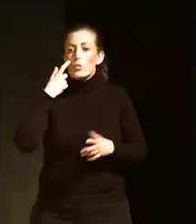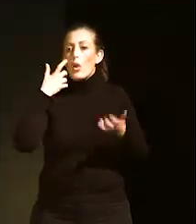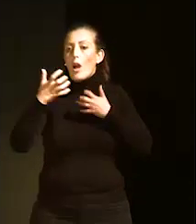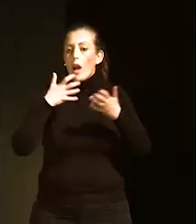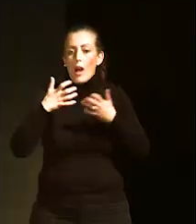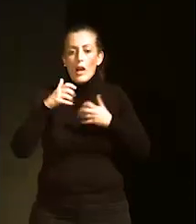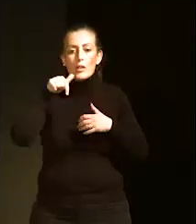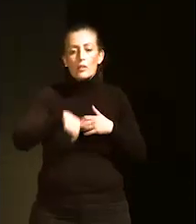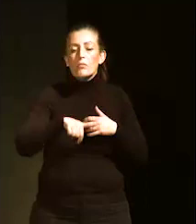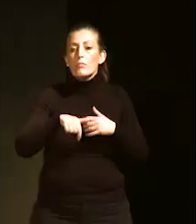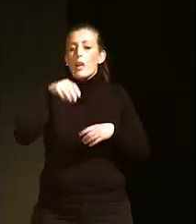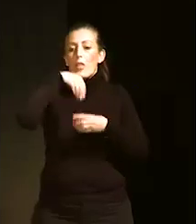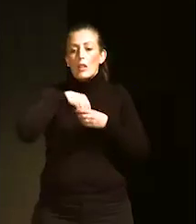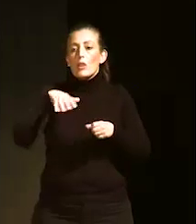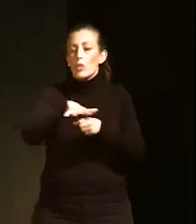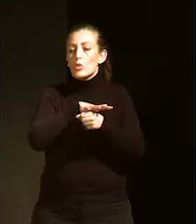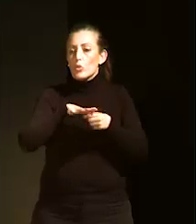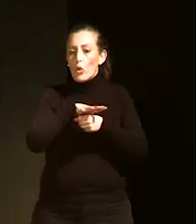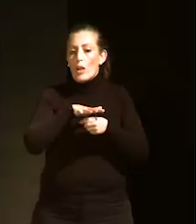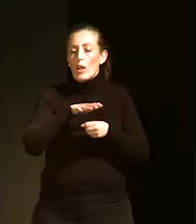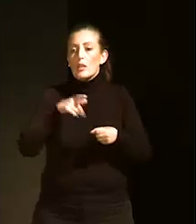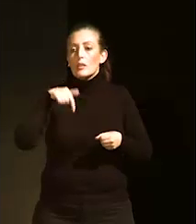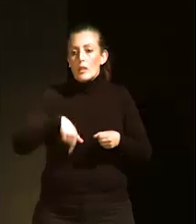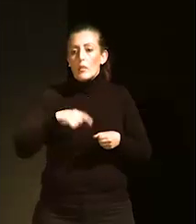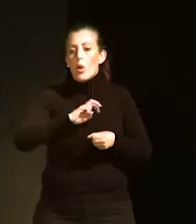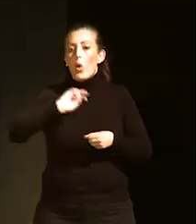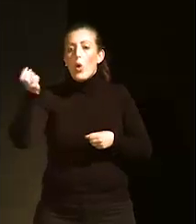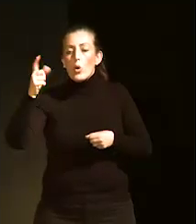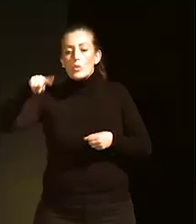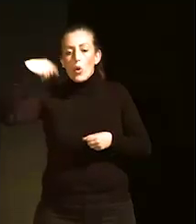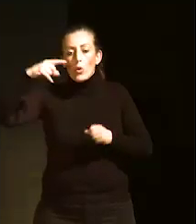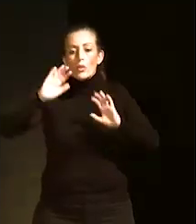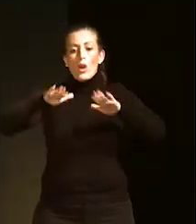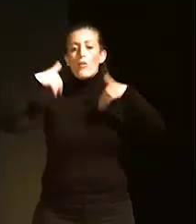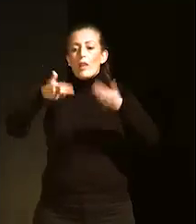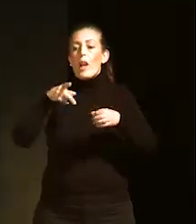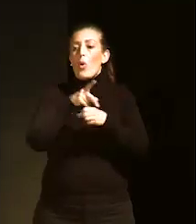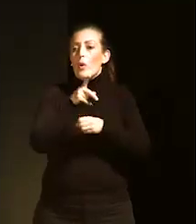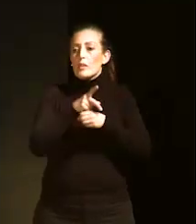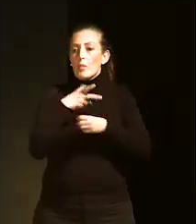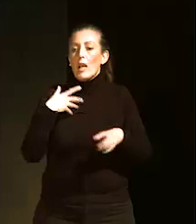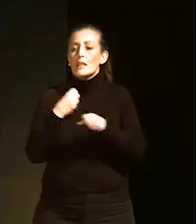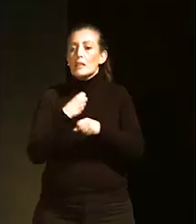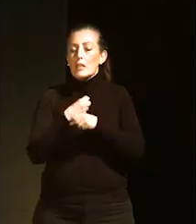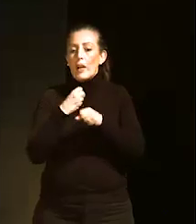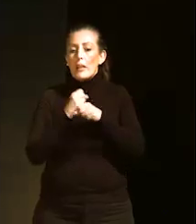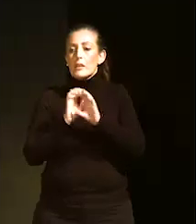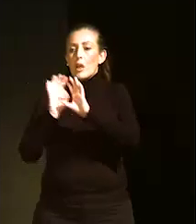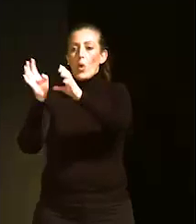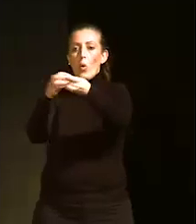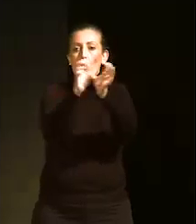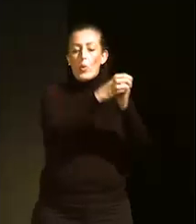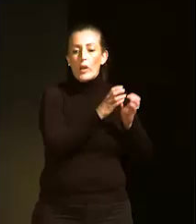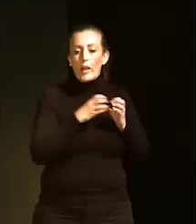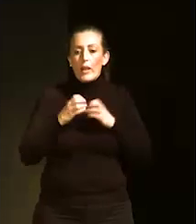maya kaqchikel también tienen vínculos con otras culturas dentro y fuera de guatemala trabajan con las comunidades